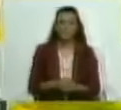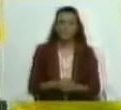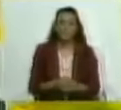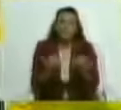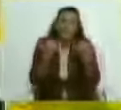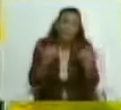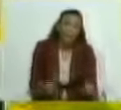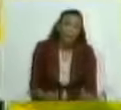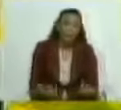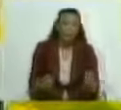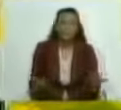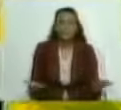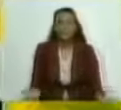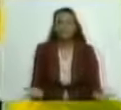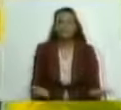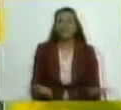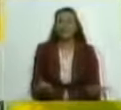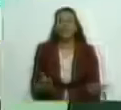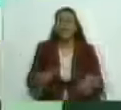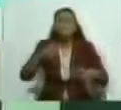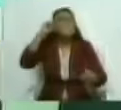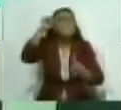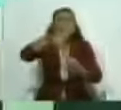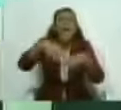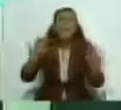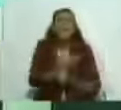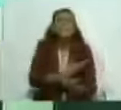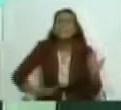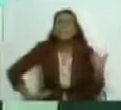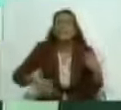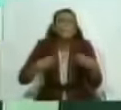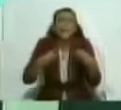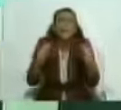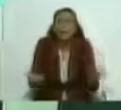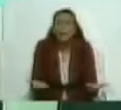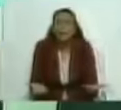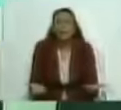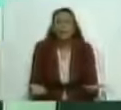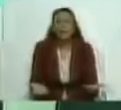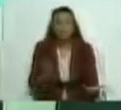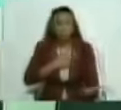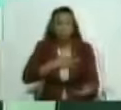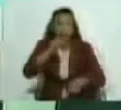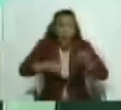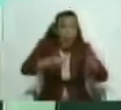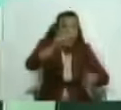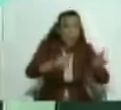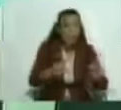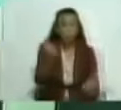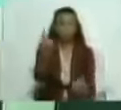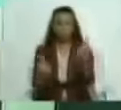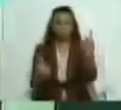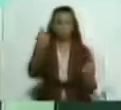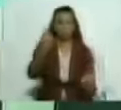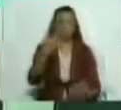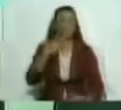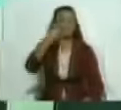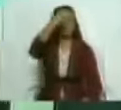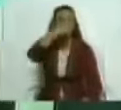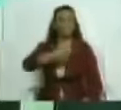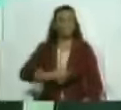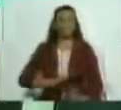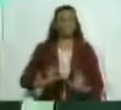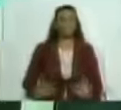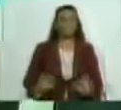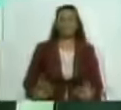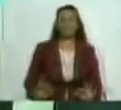Ahora, ¿llegar para qué? Es la pregunta. Yo veo algunos que se manejan en la antípoda